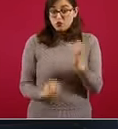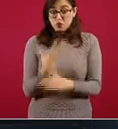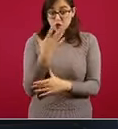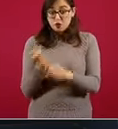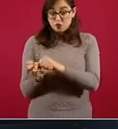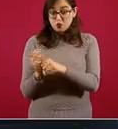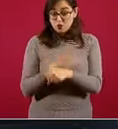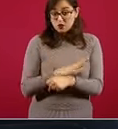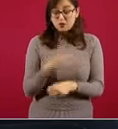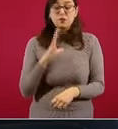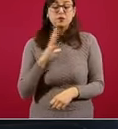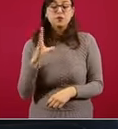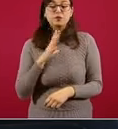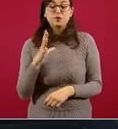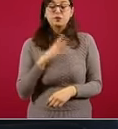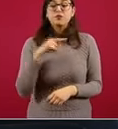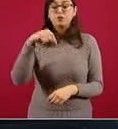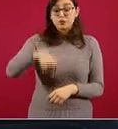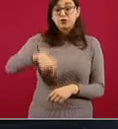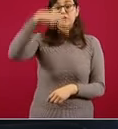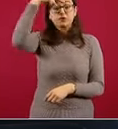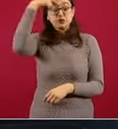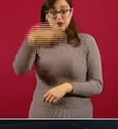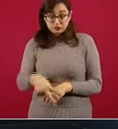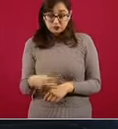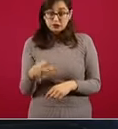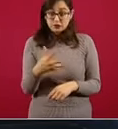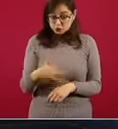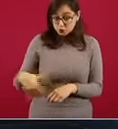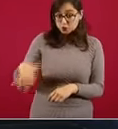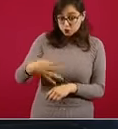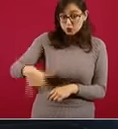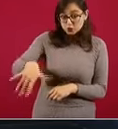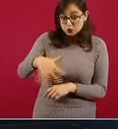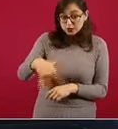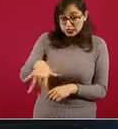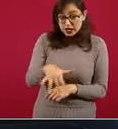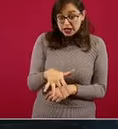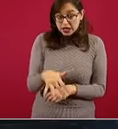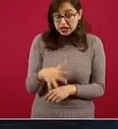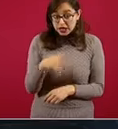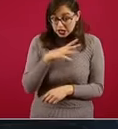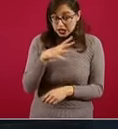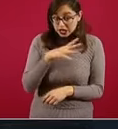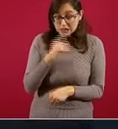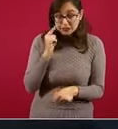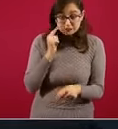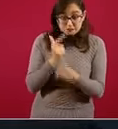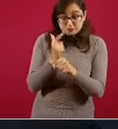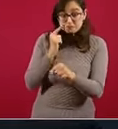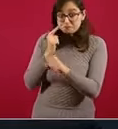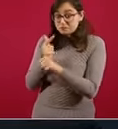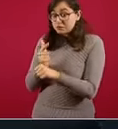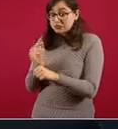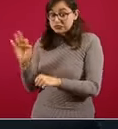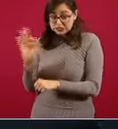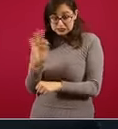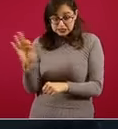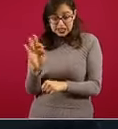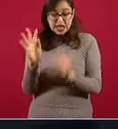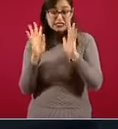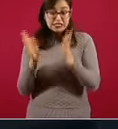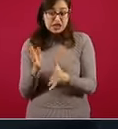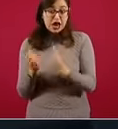Específicamente en México, ¿ustedes están haciendo un rastreo? ¿Cómo están identificando si no ingresó